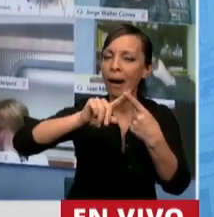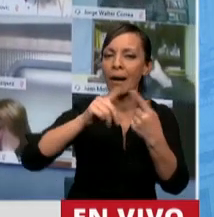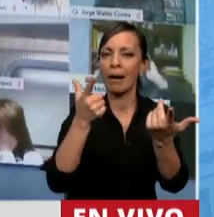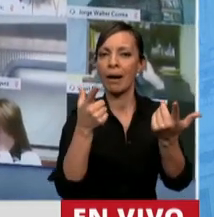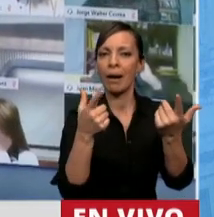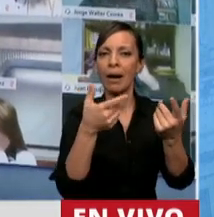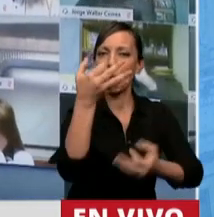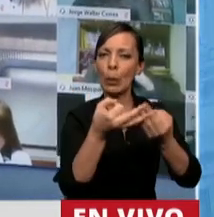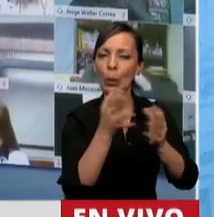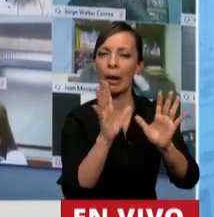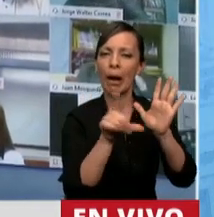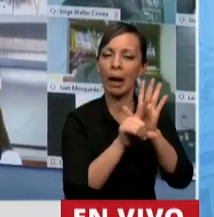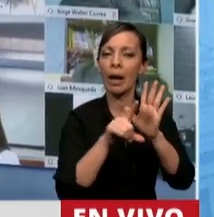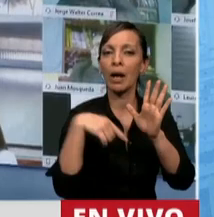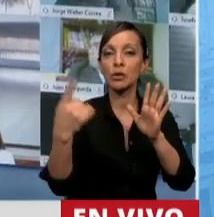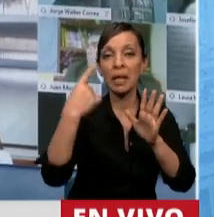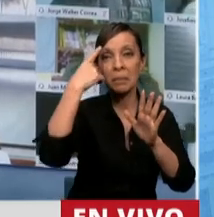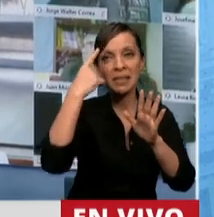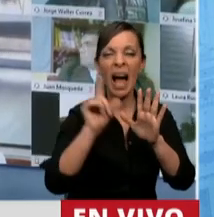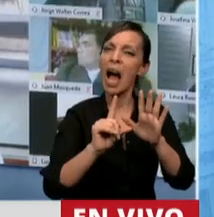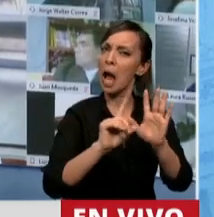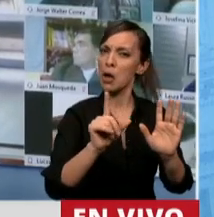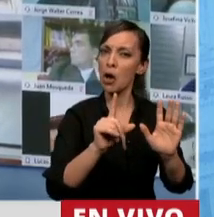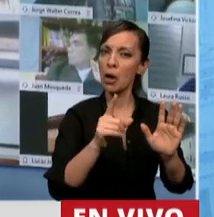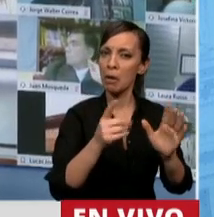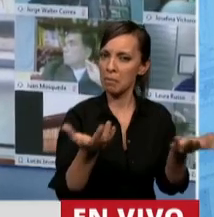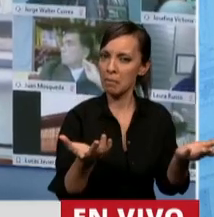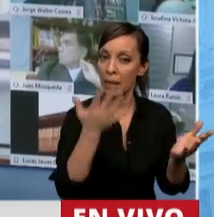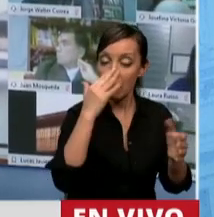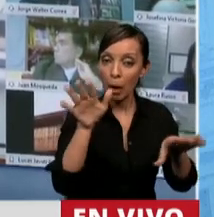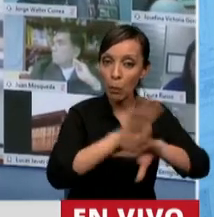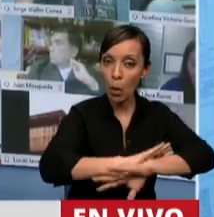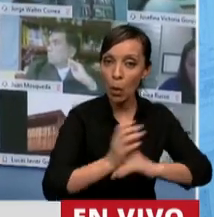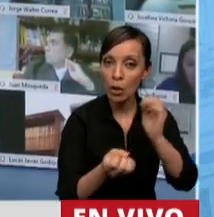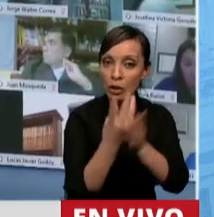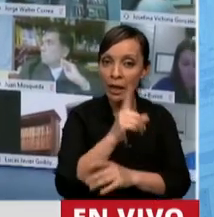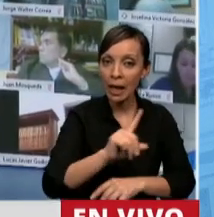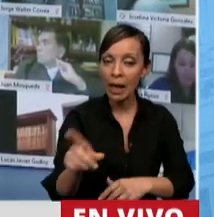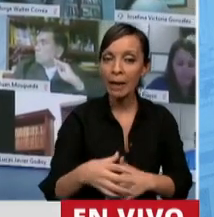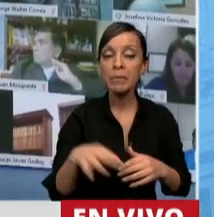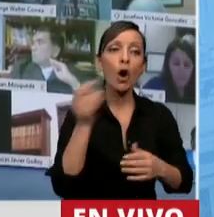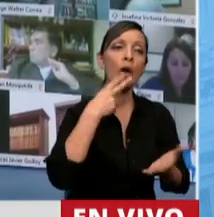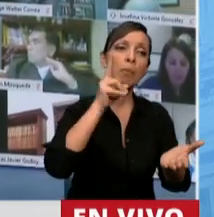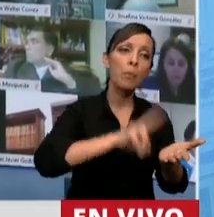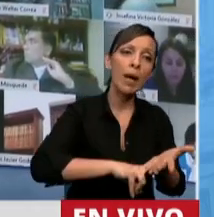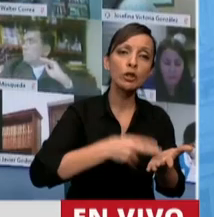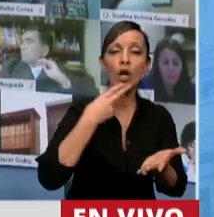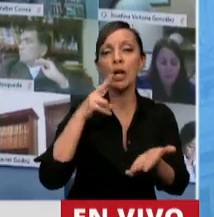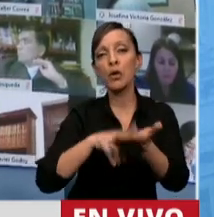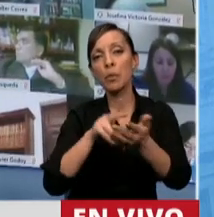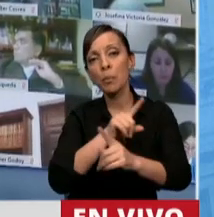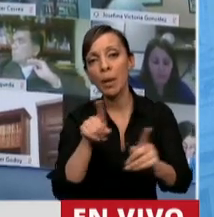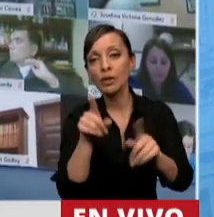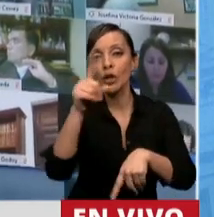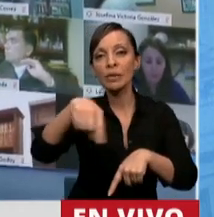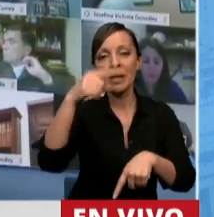o no crean que se van a crear y no se creen, o por los impuestos o no impuestos que ustedes crean que se van a